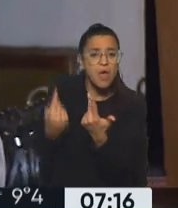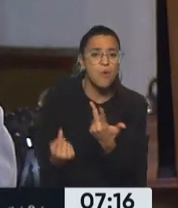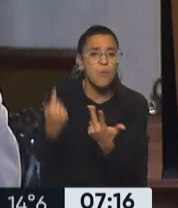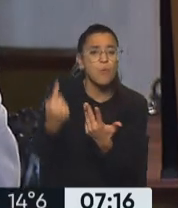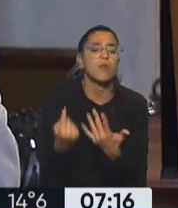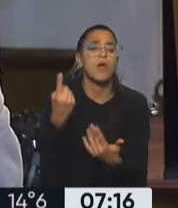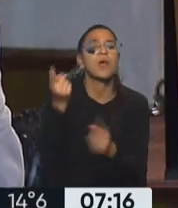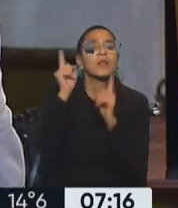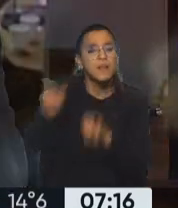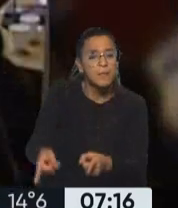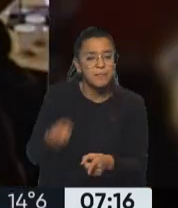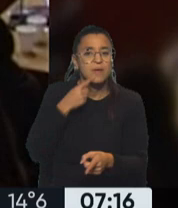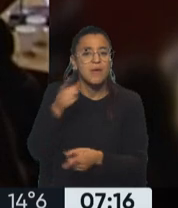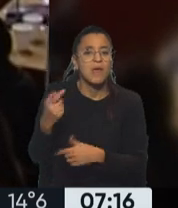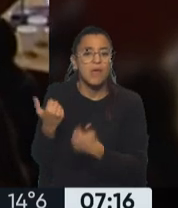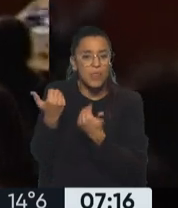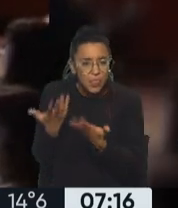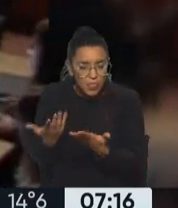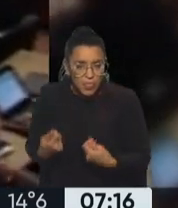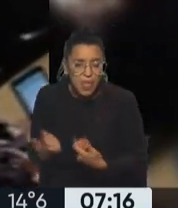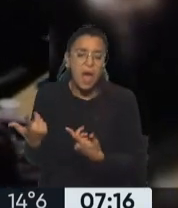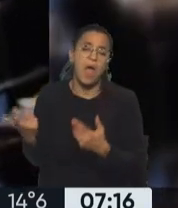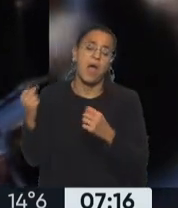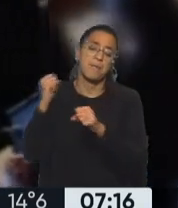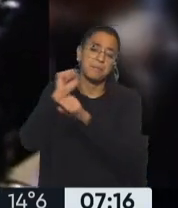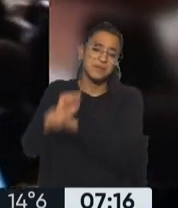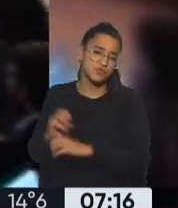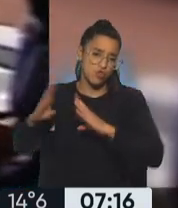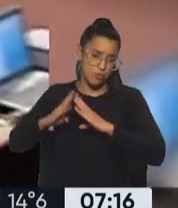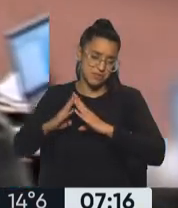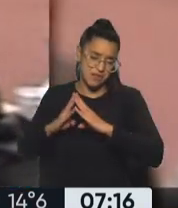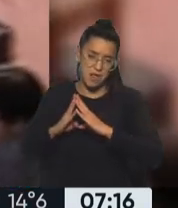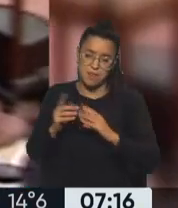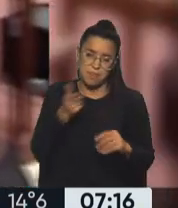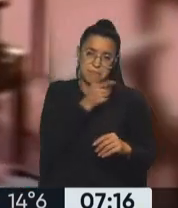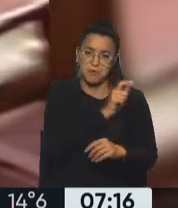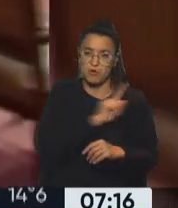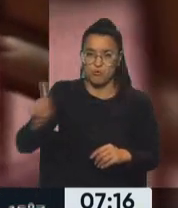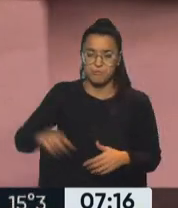también que se le dé el beneficio de la prisión domiciliaria.